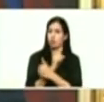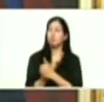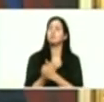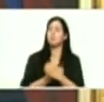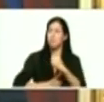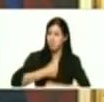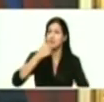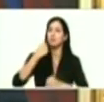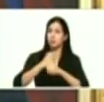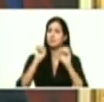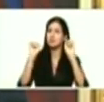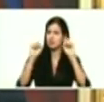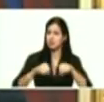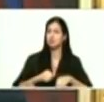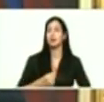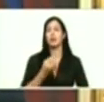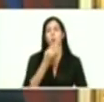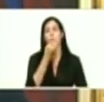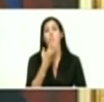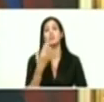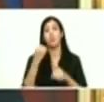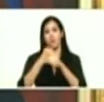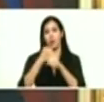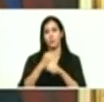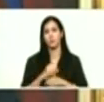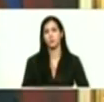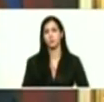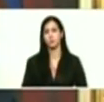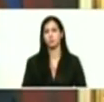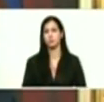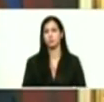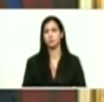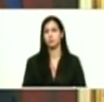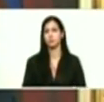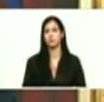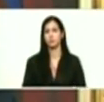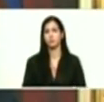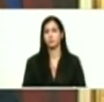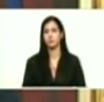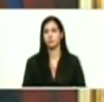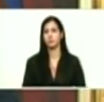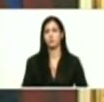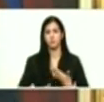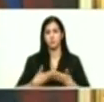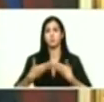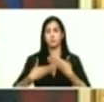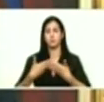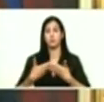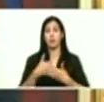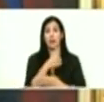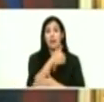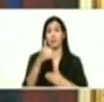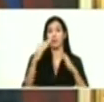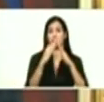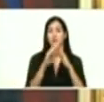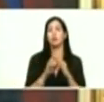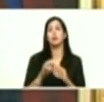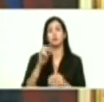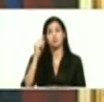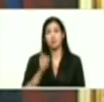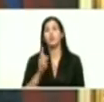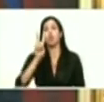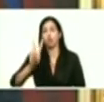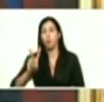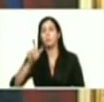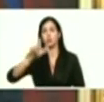calidad del empleo y siempre con el empleo mantener el ritmo de que por lo menos por cada hogar haya dos personas trabajando